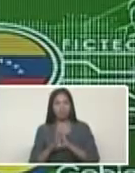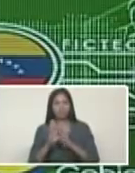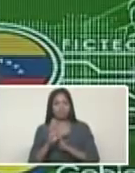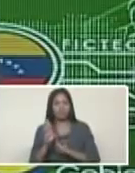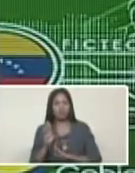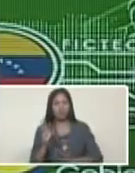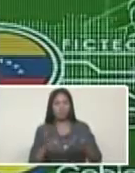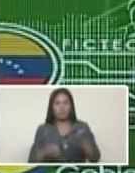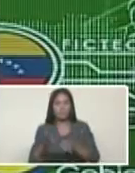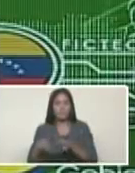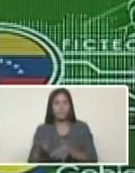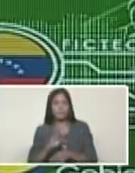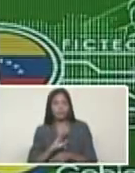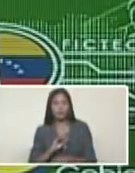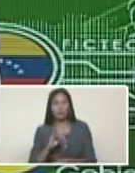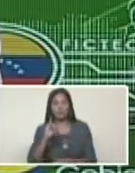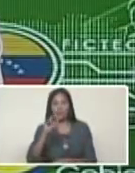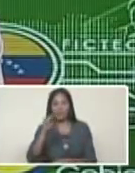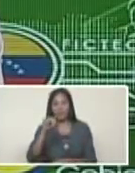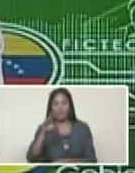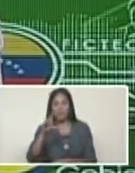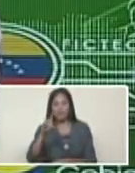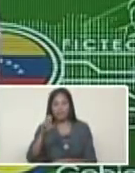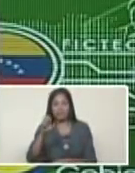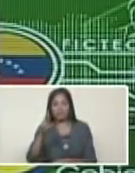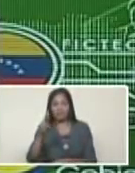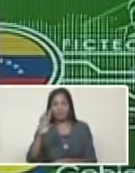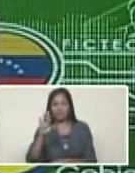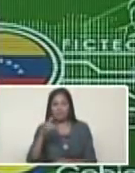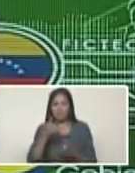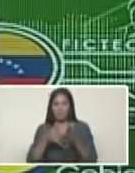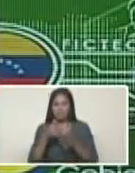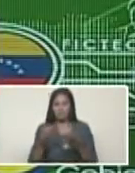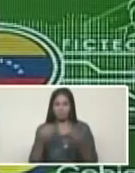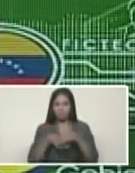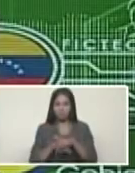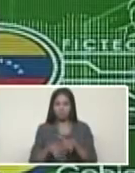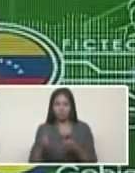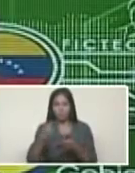Rural, el INDER. Estamos listos para suscribir este acuerdo, ¿verdad?